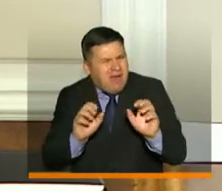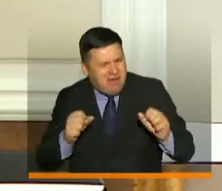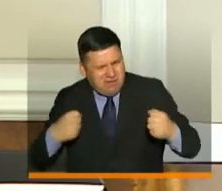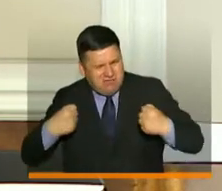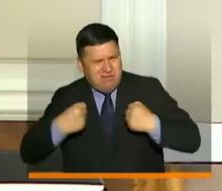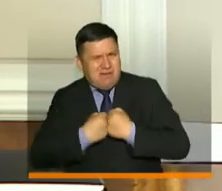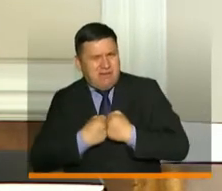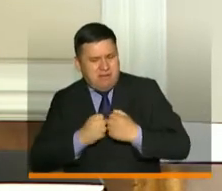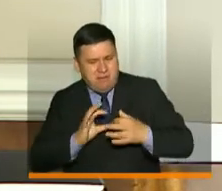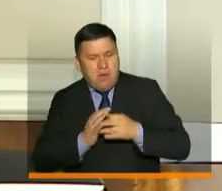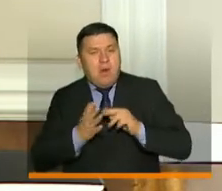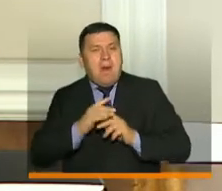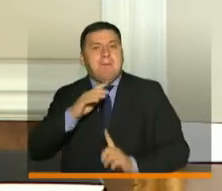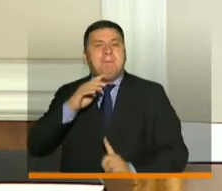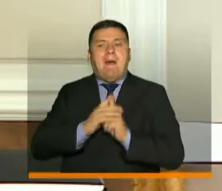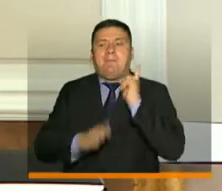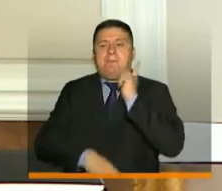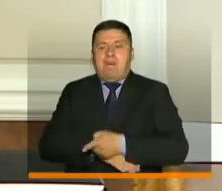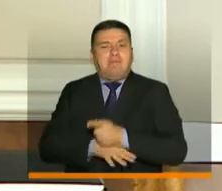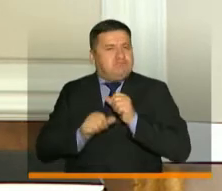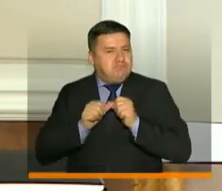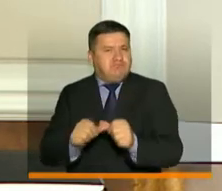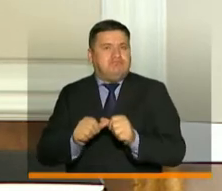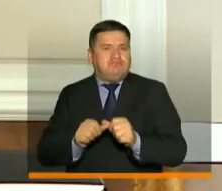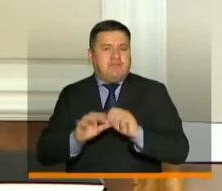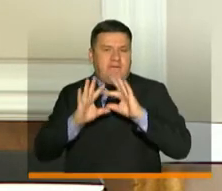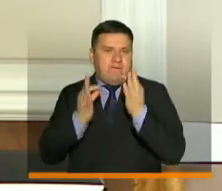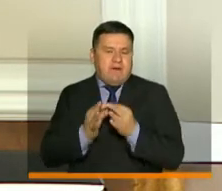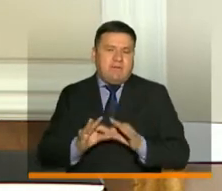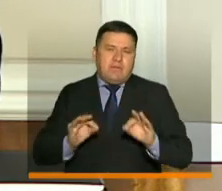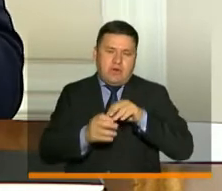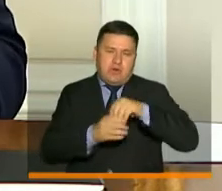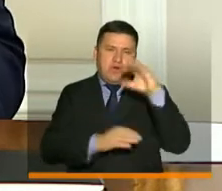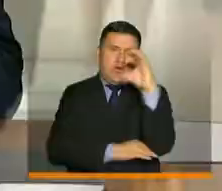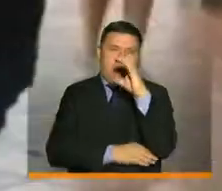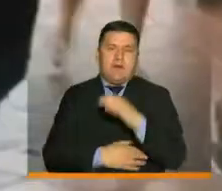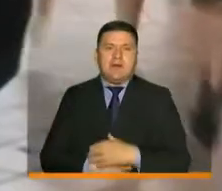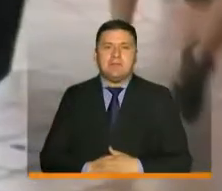alianza que nace para quedarse en el corazón de las familias colombianas.